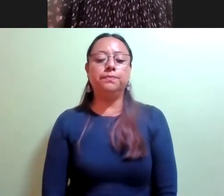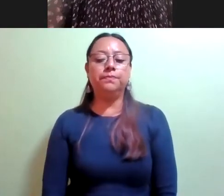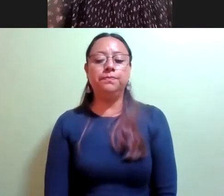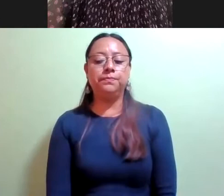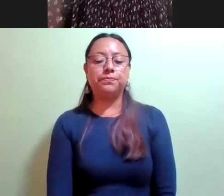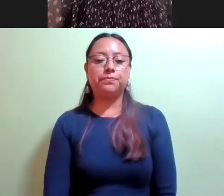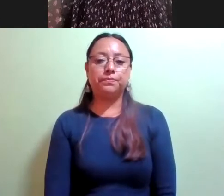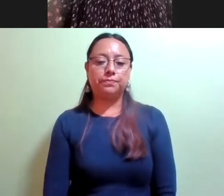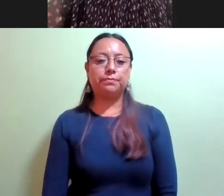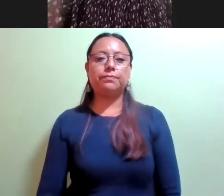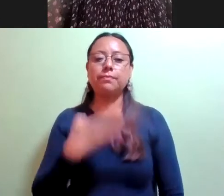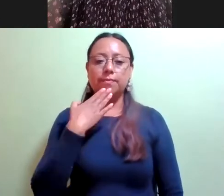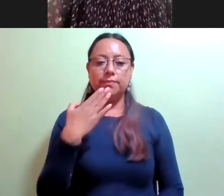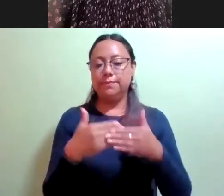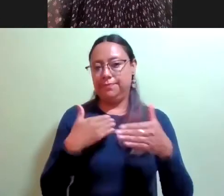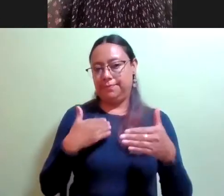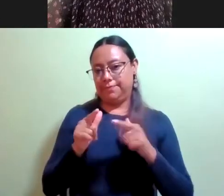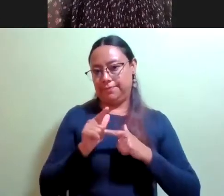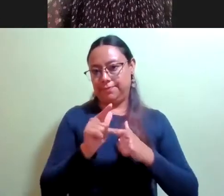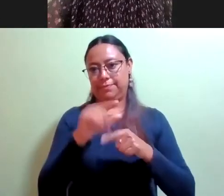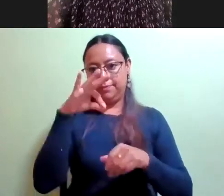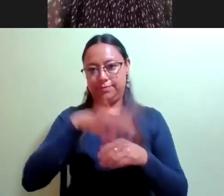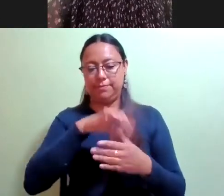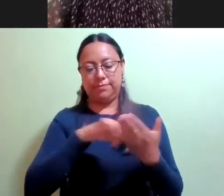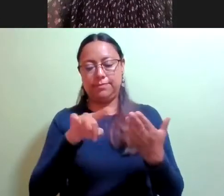Muy bien. Antes de continuar con la votación, en